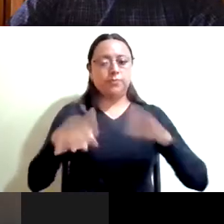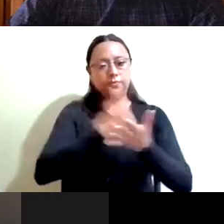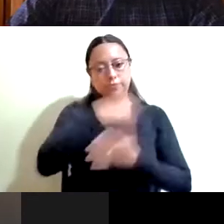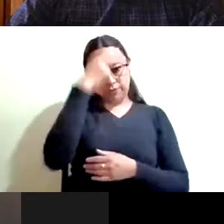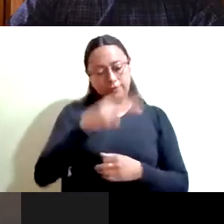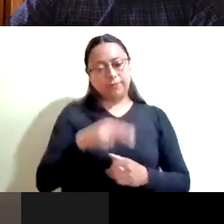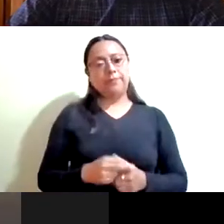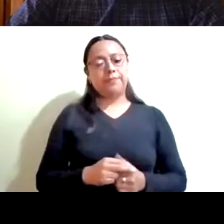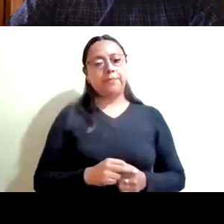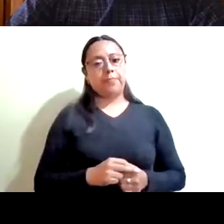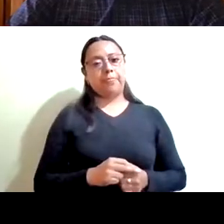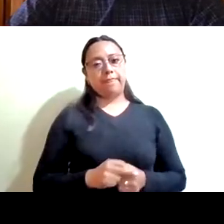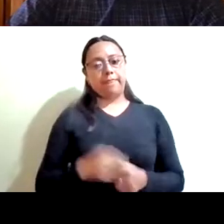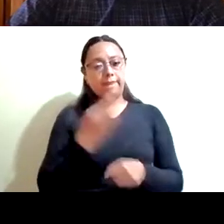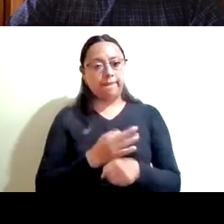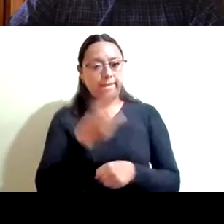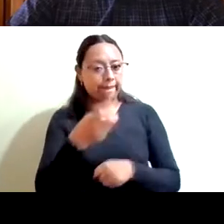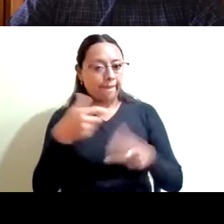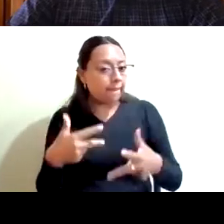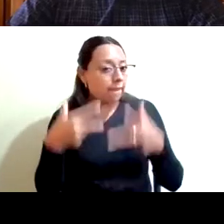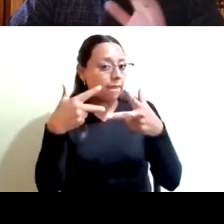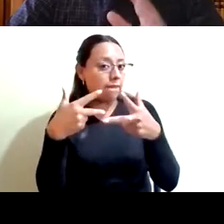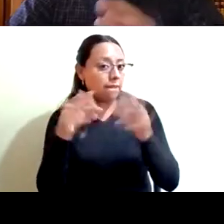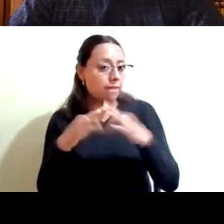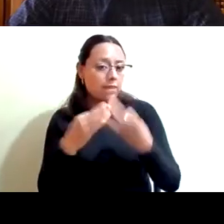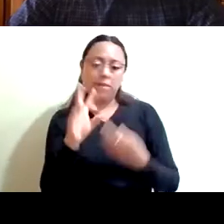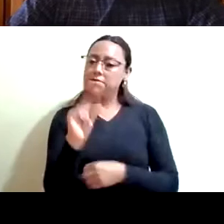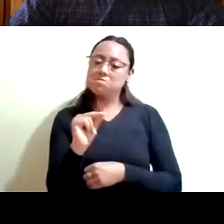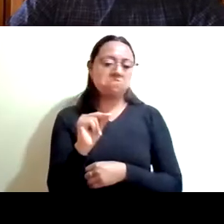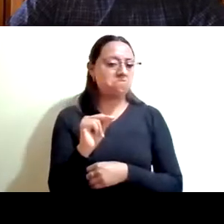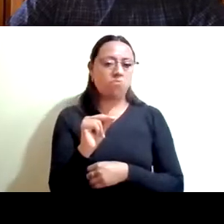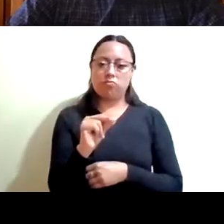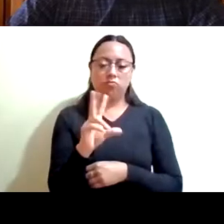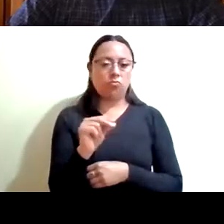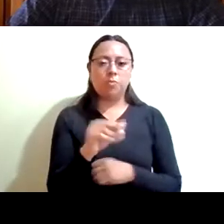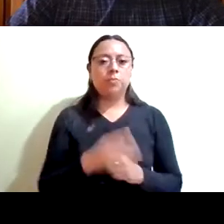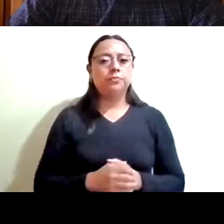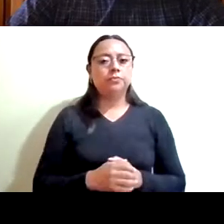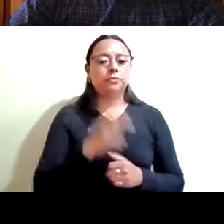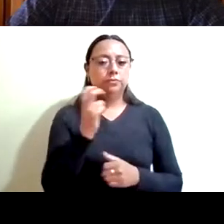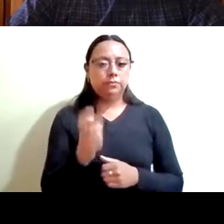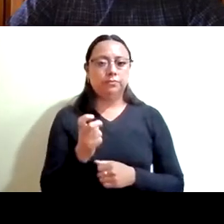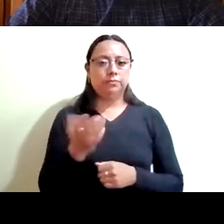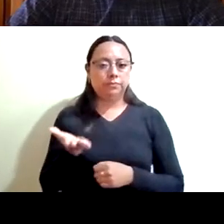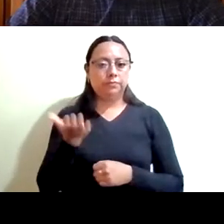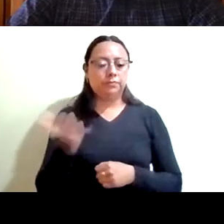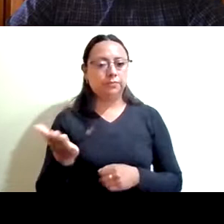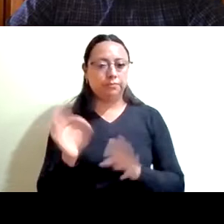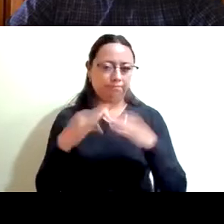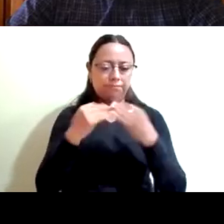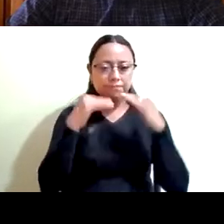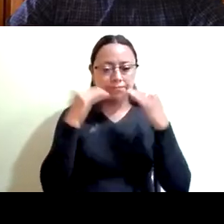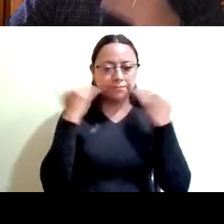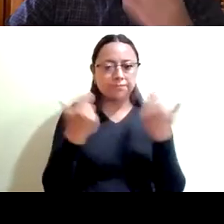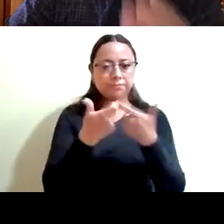Congreso, de manera virtual, por lo que se solicita de manera atenta por parte del Grupo Parlamentario de Acción